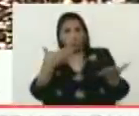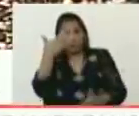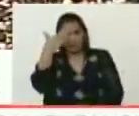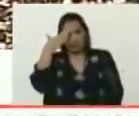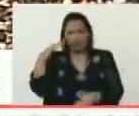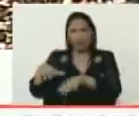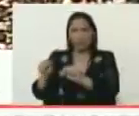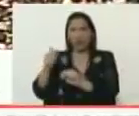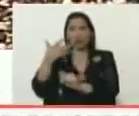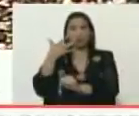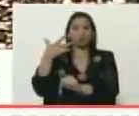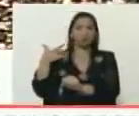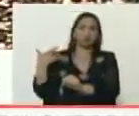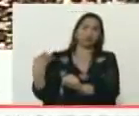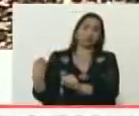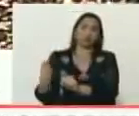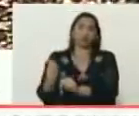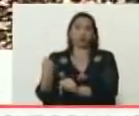muy arrogante.